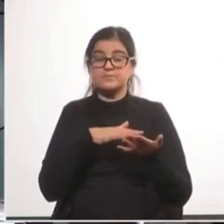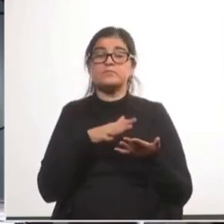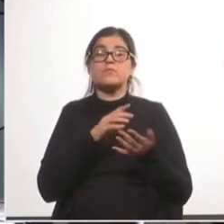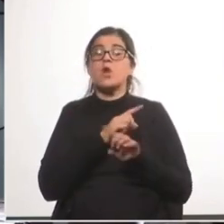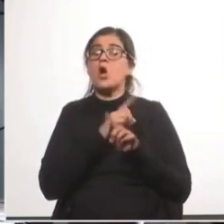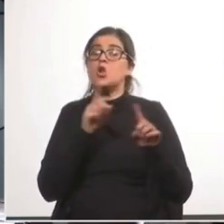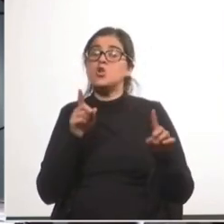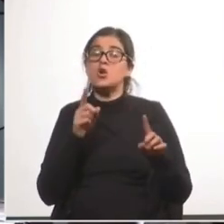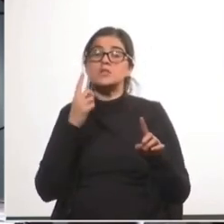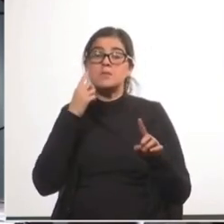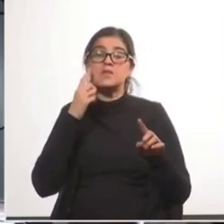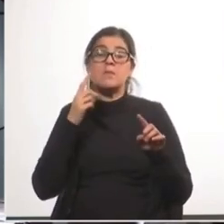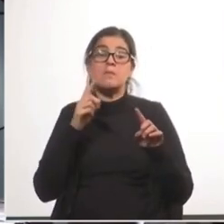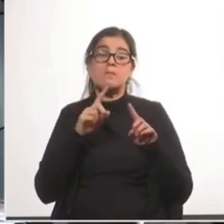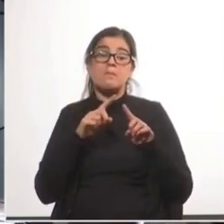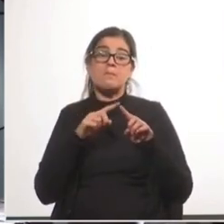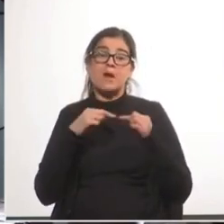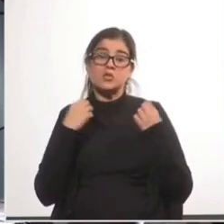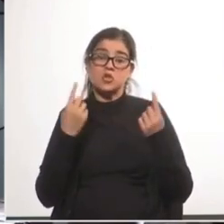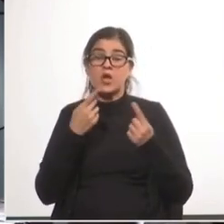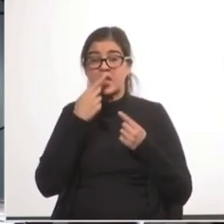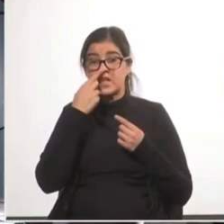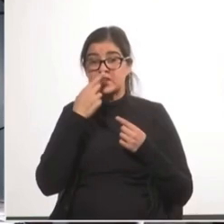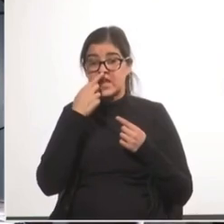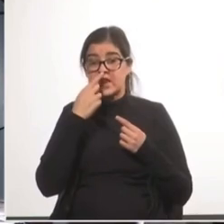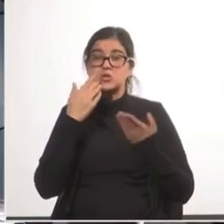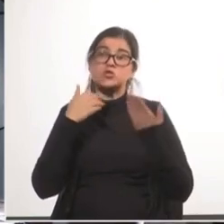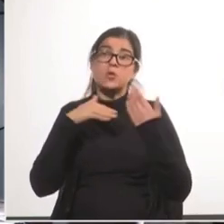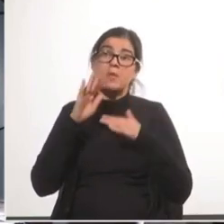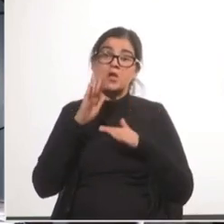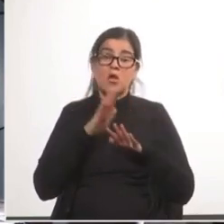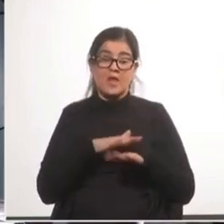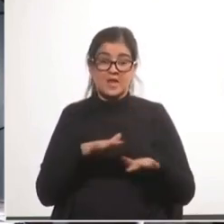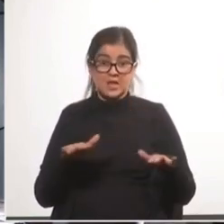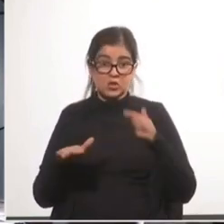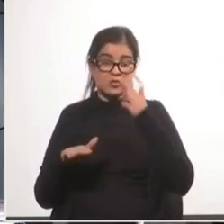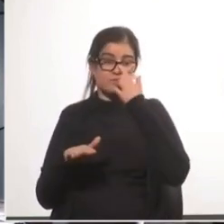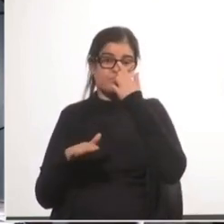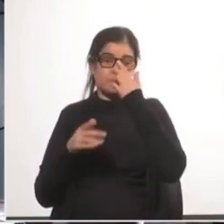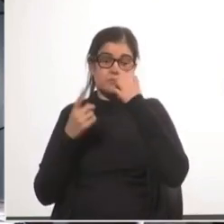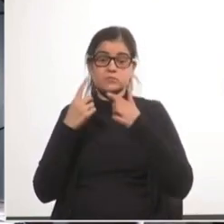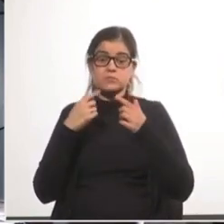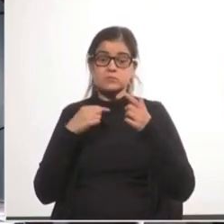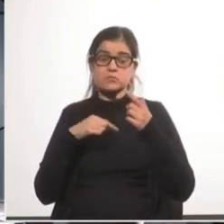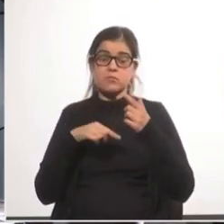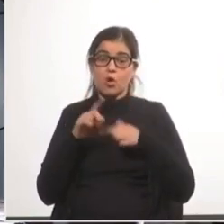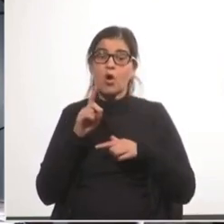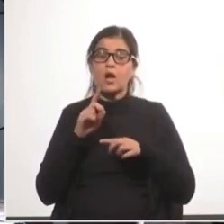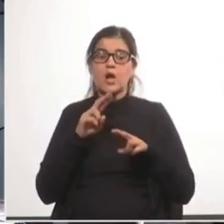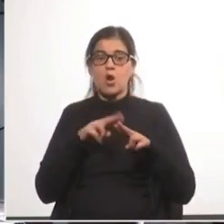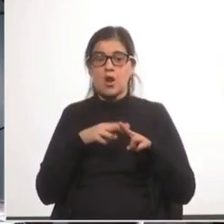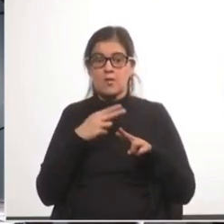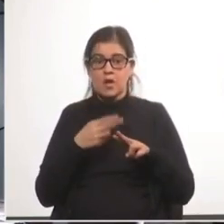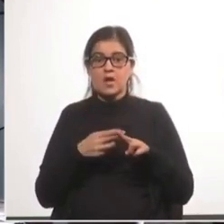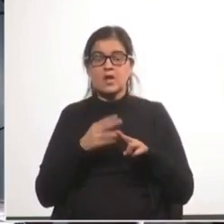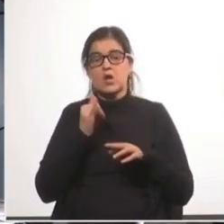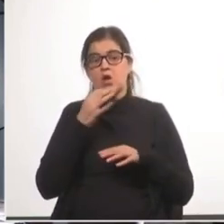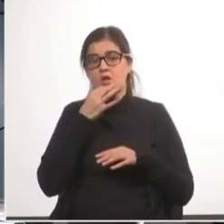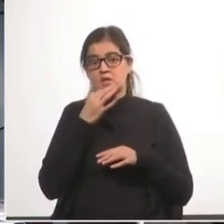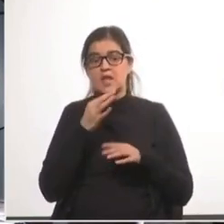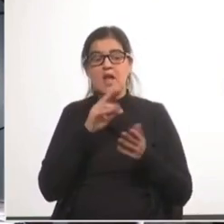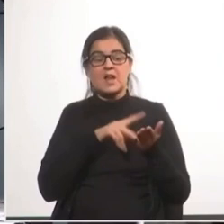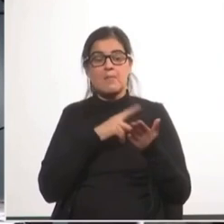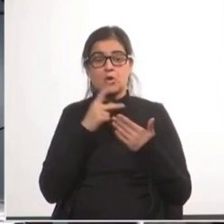No se considera para nosotros el interés superior del niño, a pesar de que lo reiteran y lo mencionan en